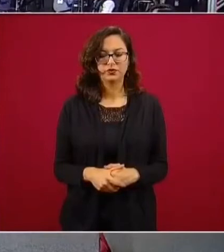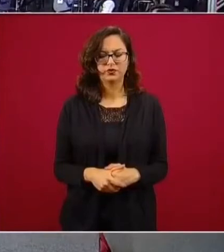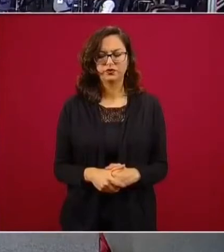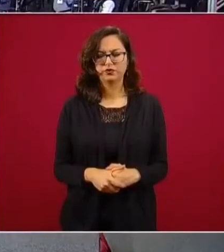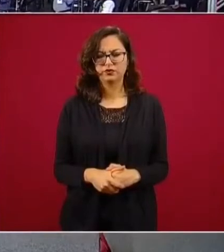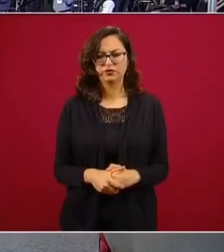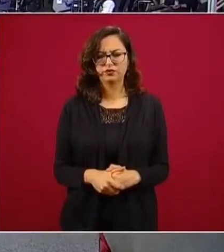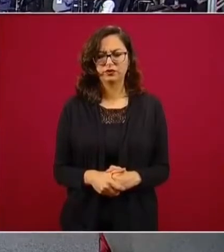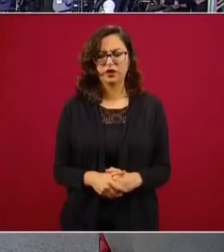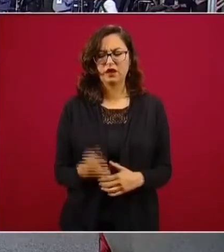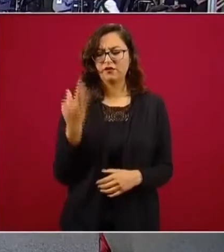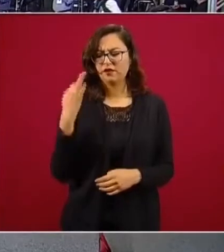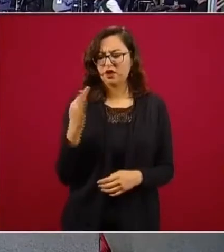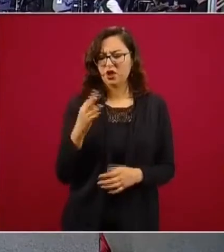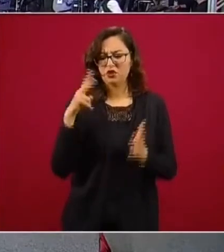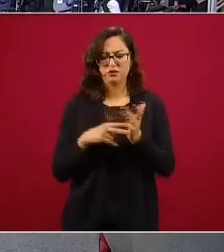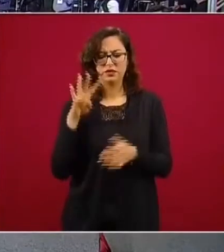se hicieron del febrero del 19 para acá?